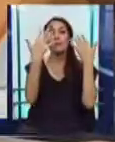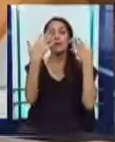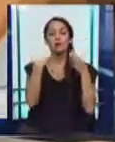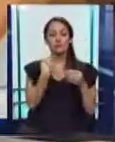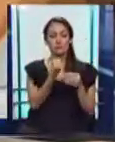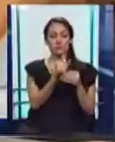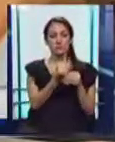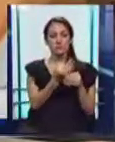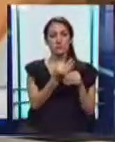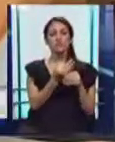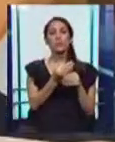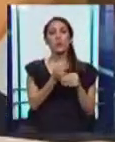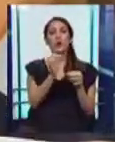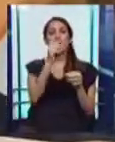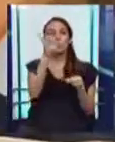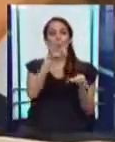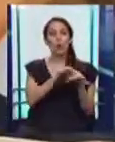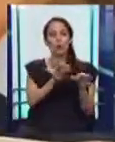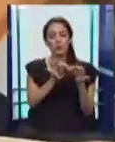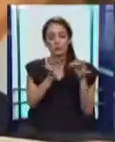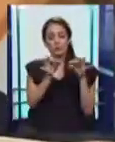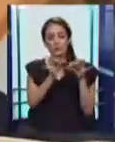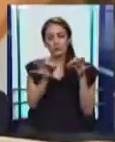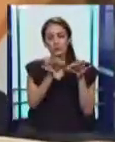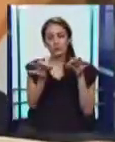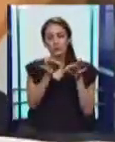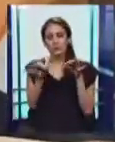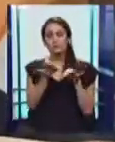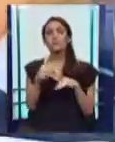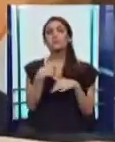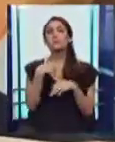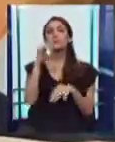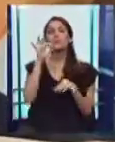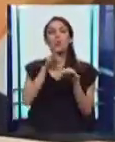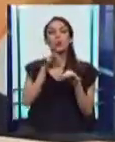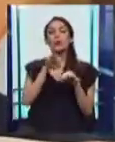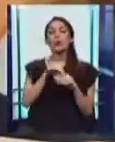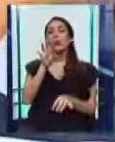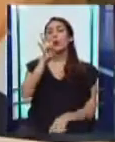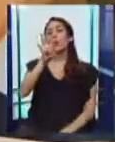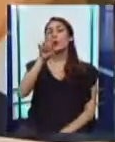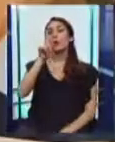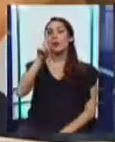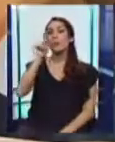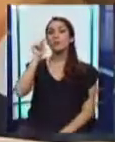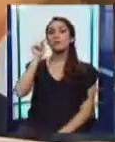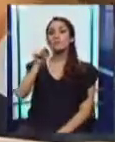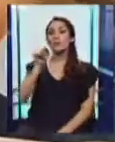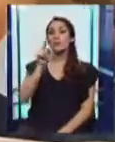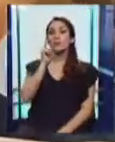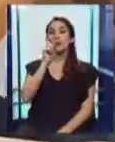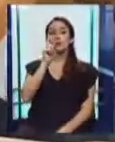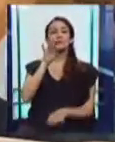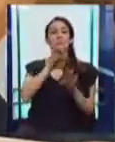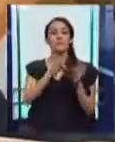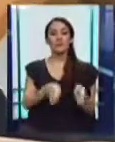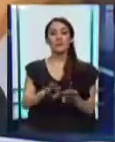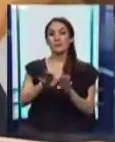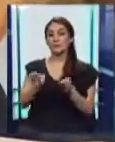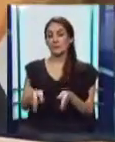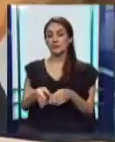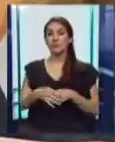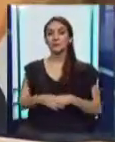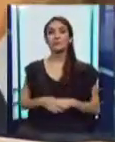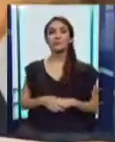de voto por voto de cada una de las más de 41.000 juntas receptoras del voto, es